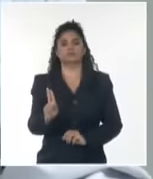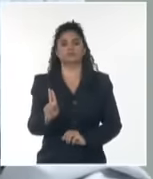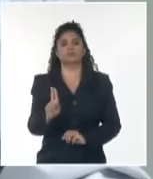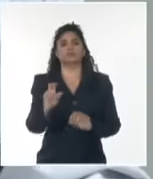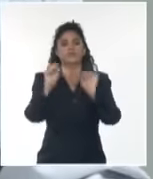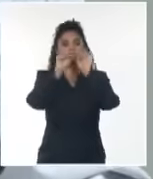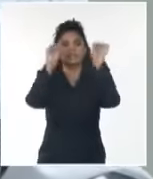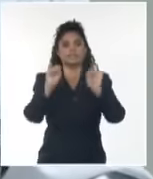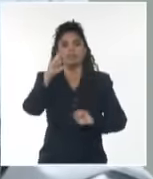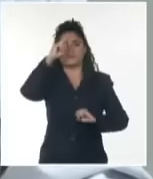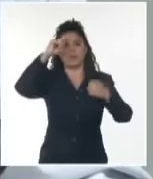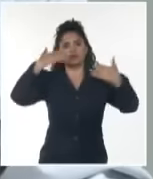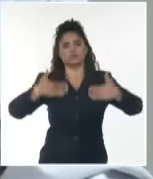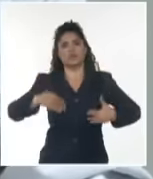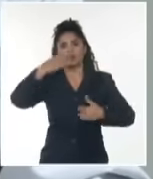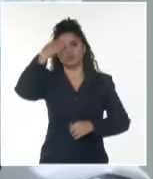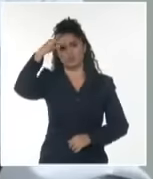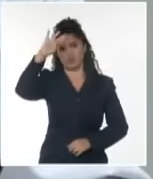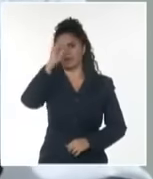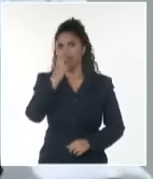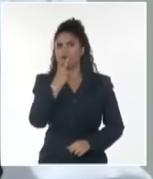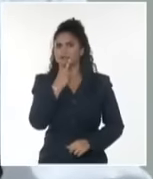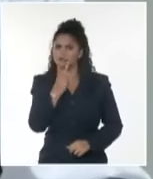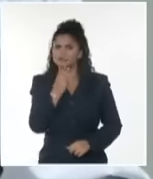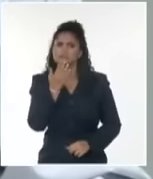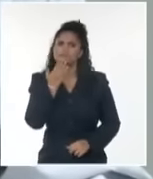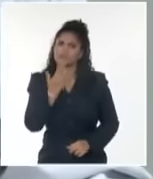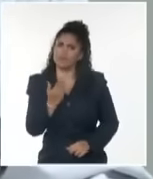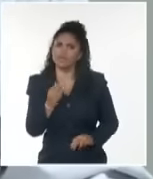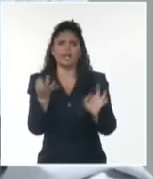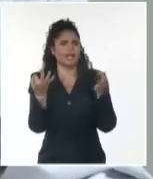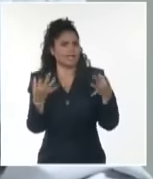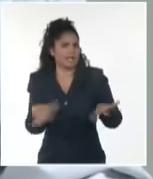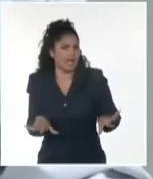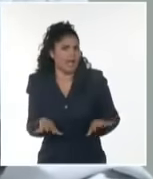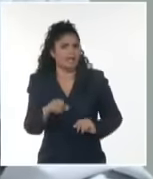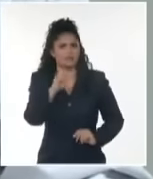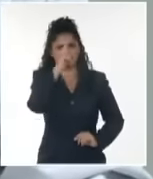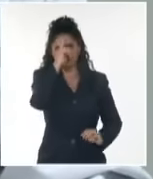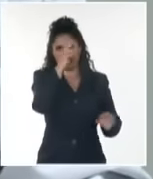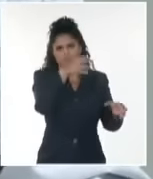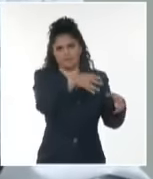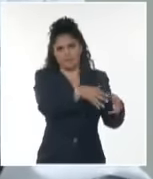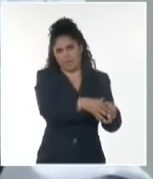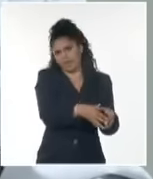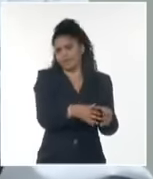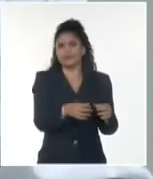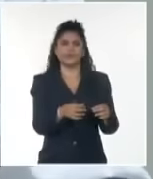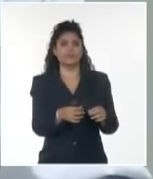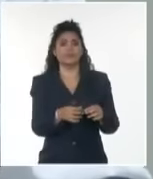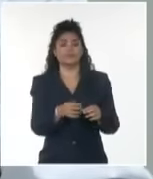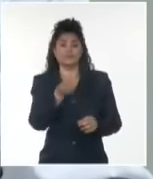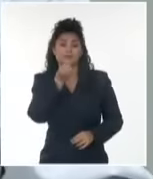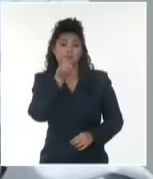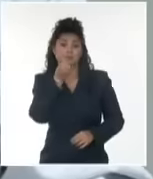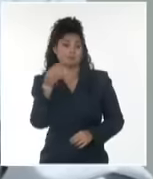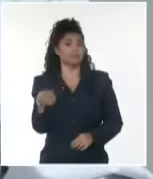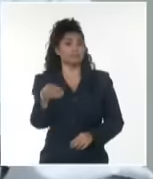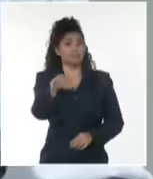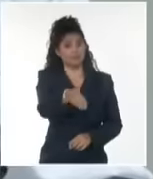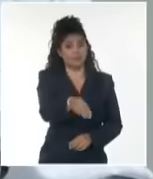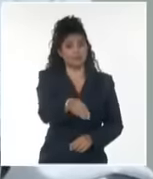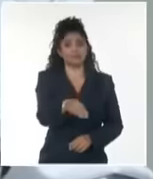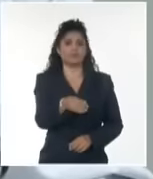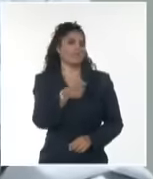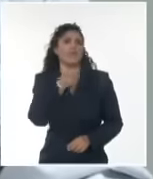tener una atención primaria, con médico de familia, con policlínico, un acceso que nuestra población tiene, a veces va directamente a los hospitales